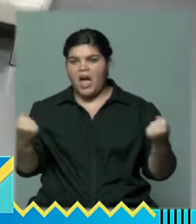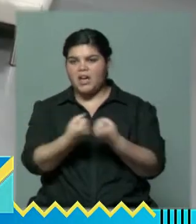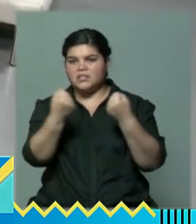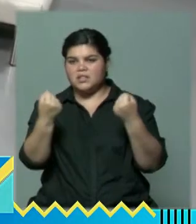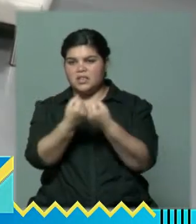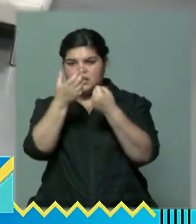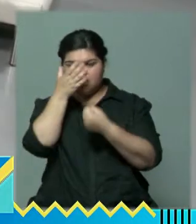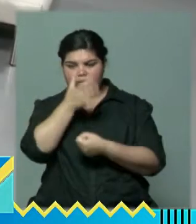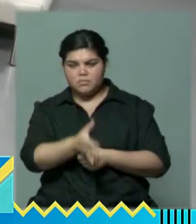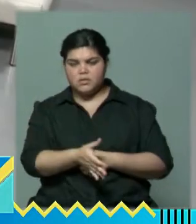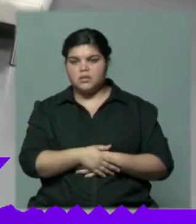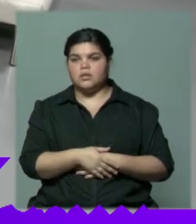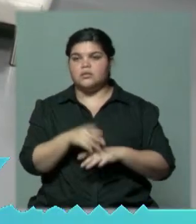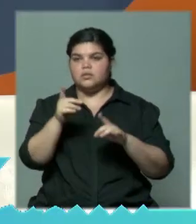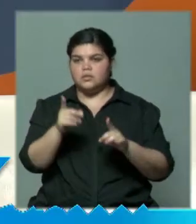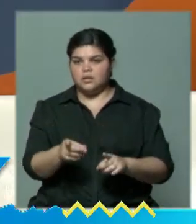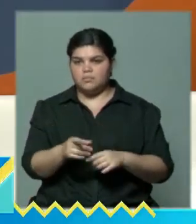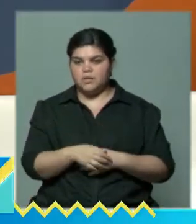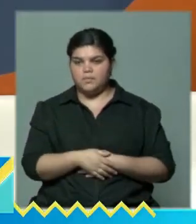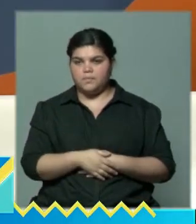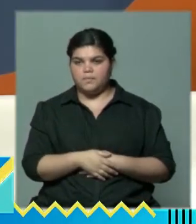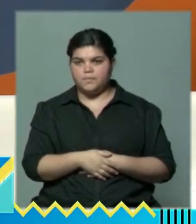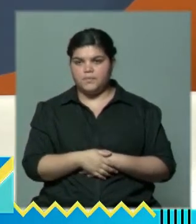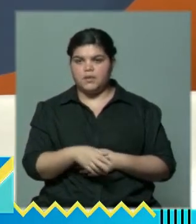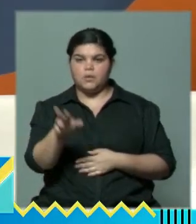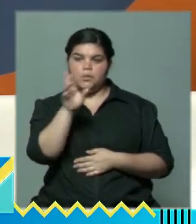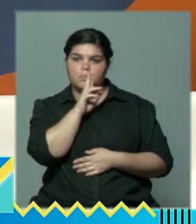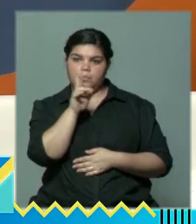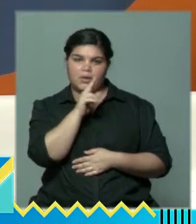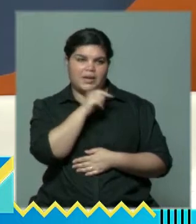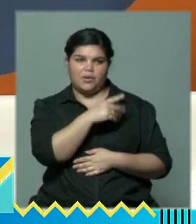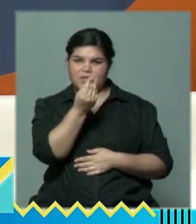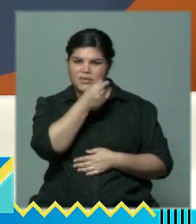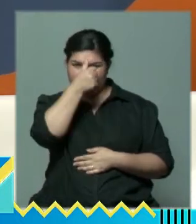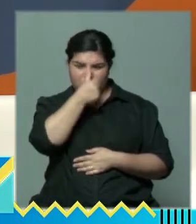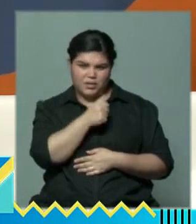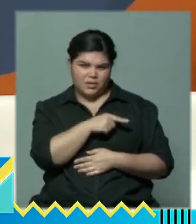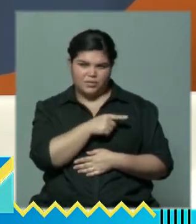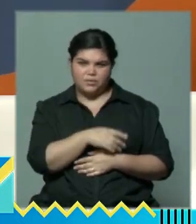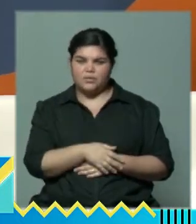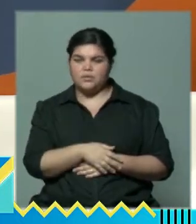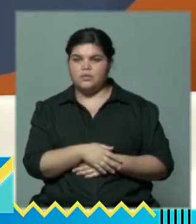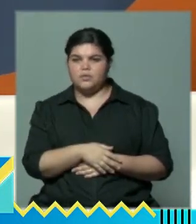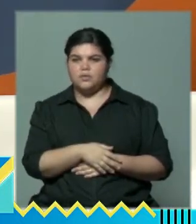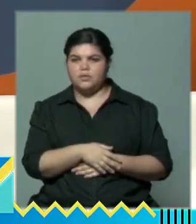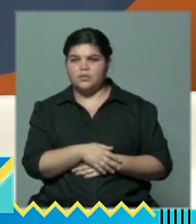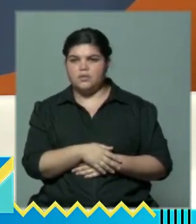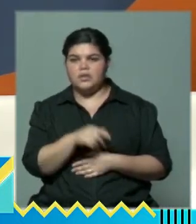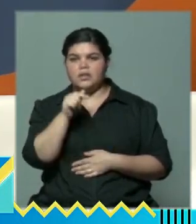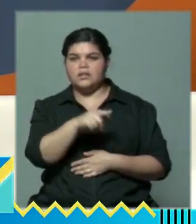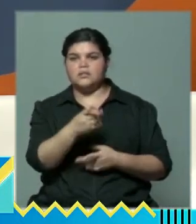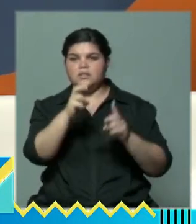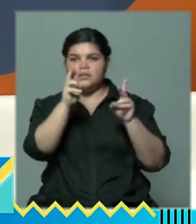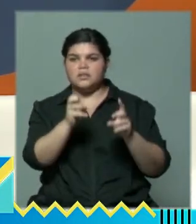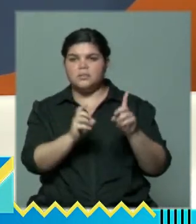ver, los casos que vemos, el caso de esta chica ahora del fin de semana, qué sé yo, tiene que ver con el tema